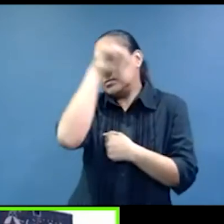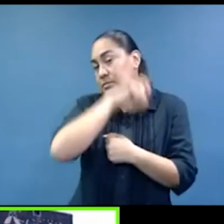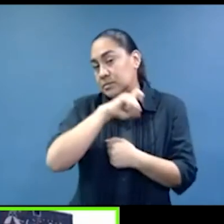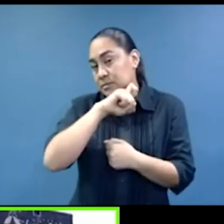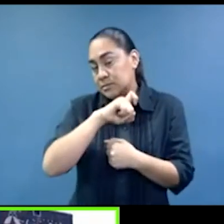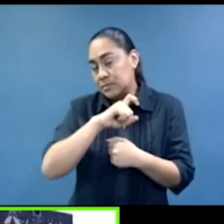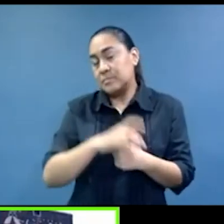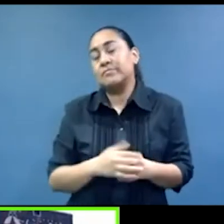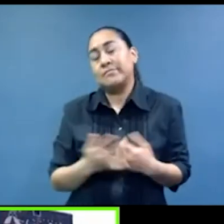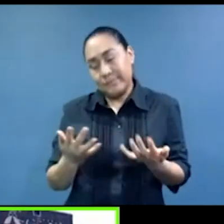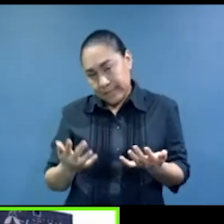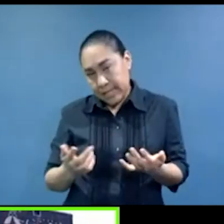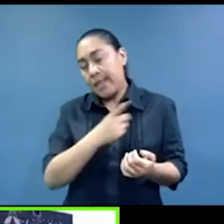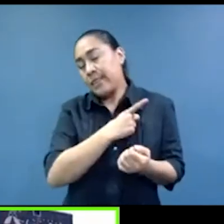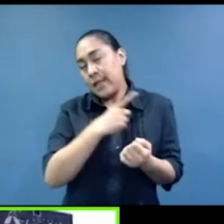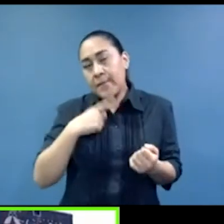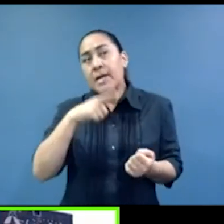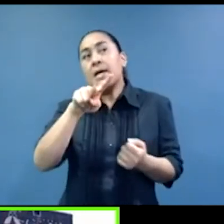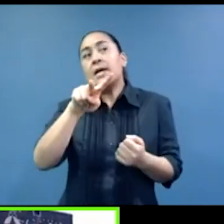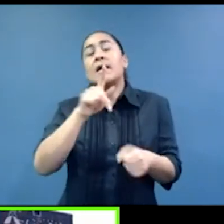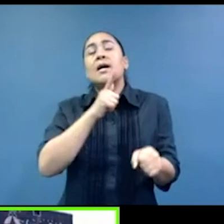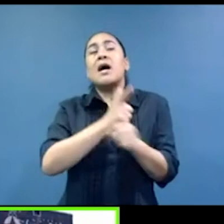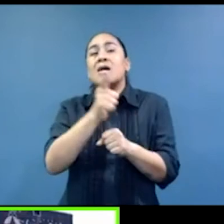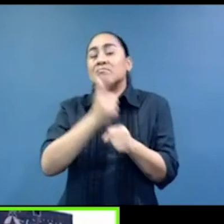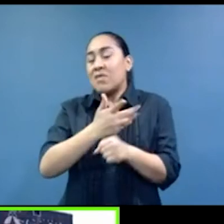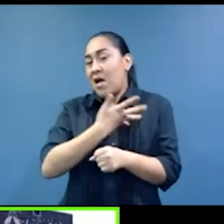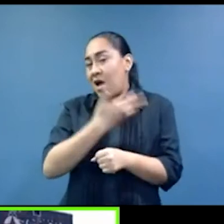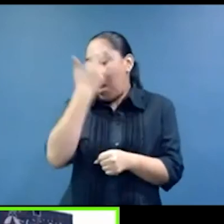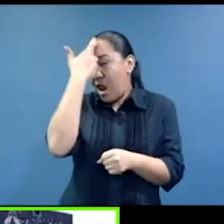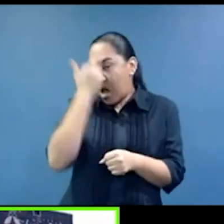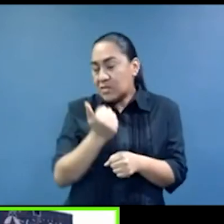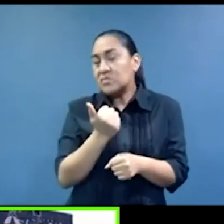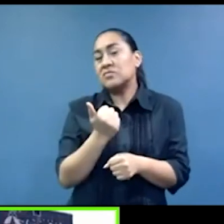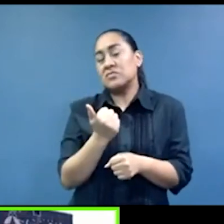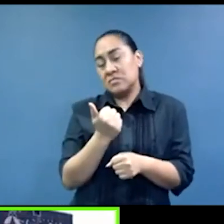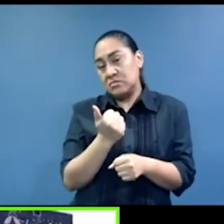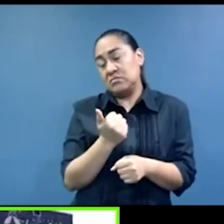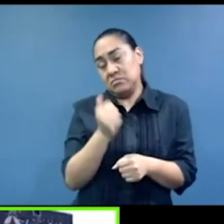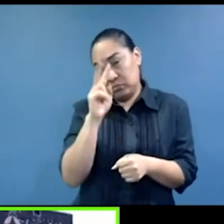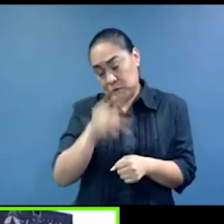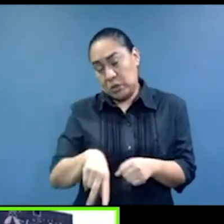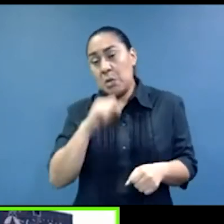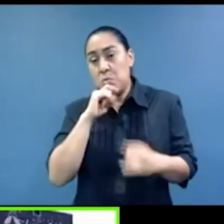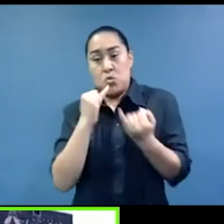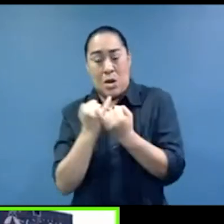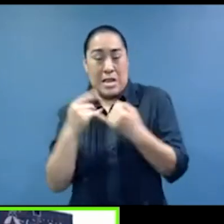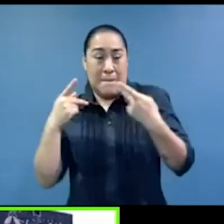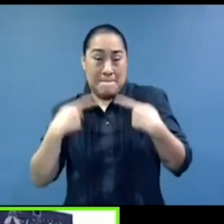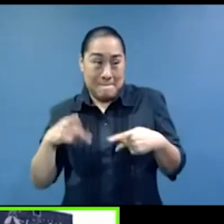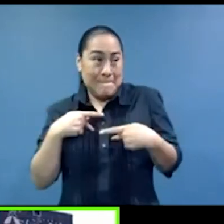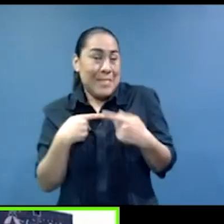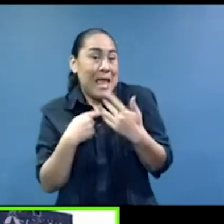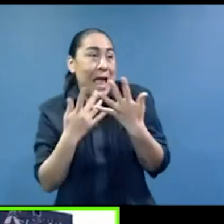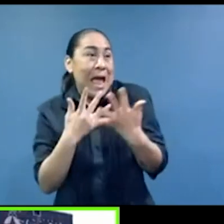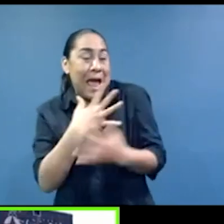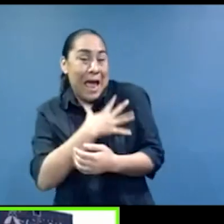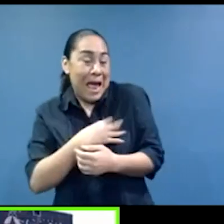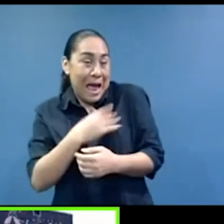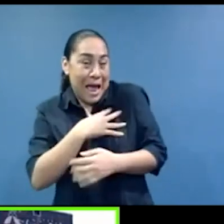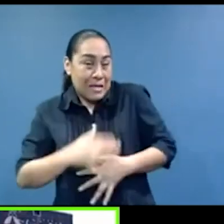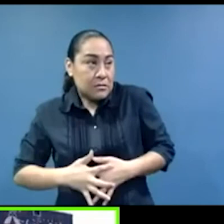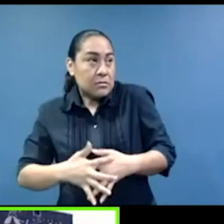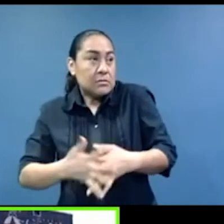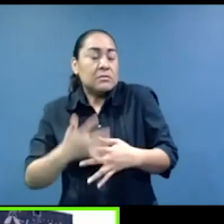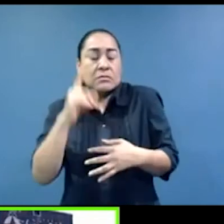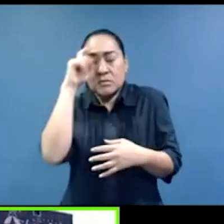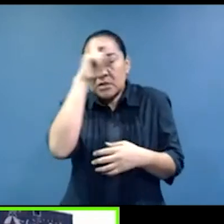eso hay que ser muy sensibles, que también incluso eso es una carga importante para las personas que desean constituirse en